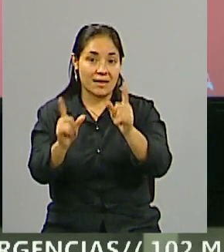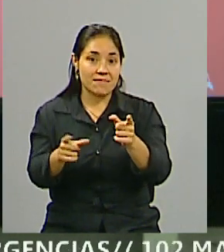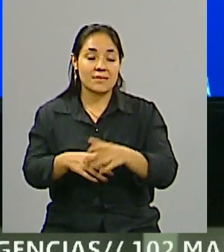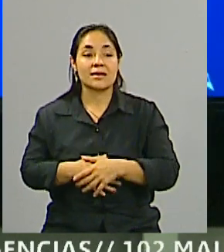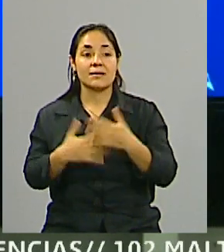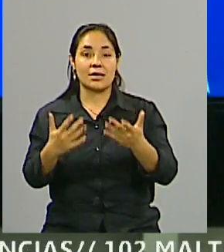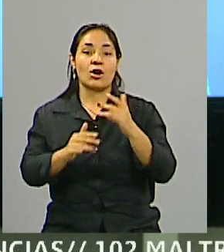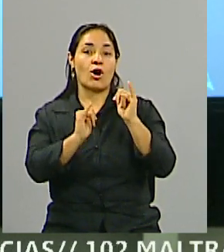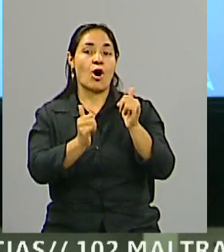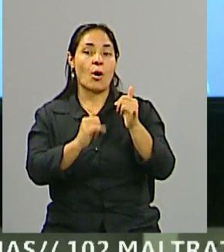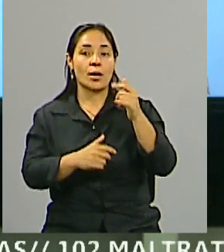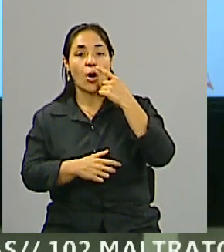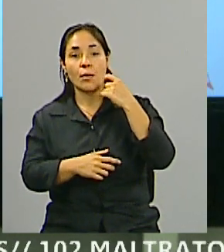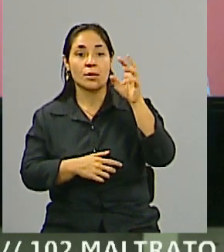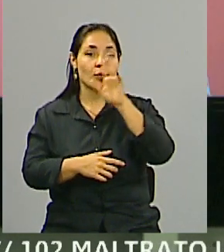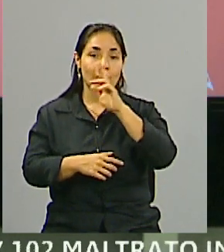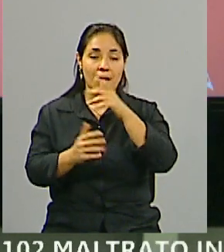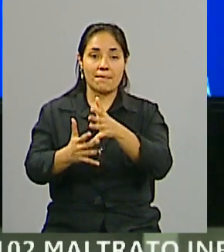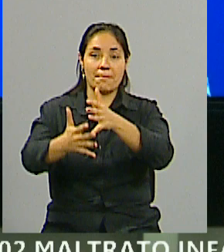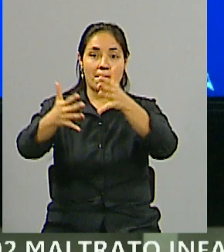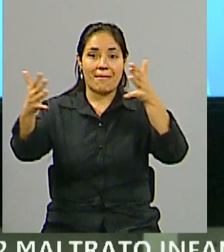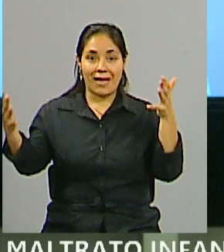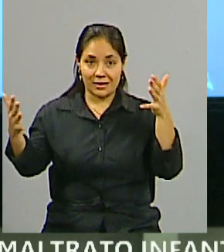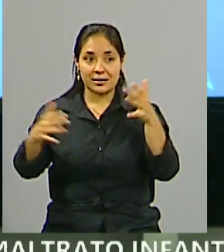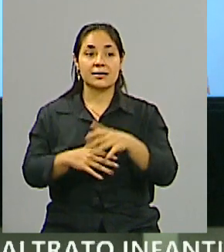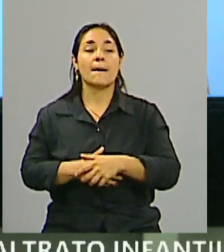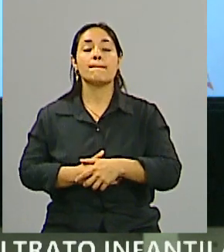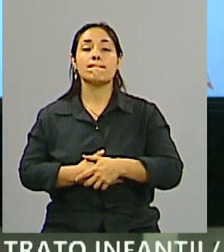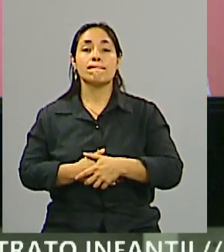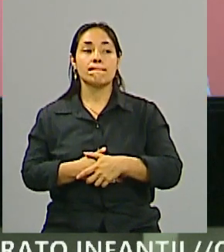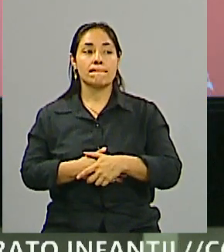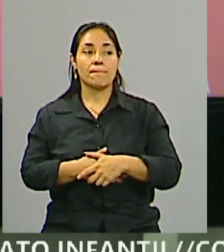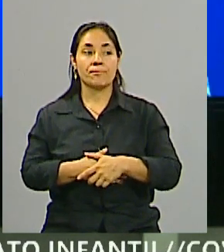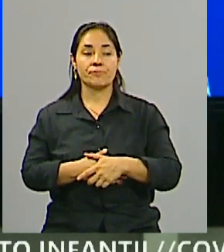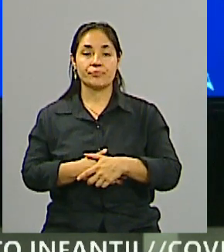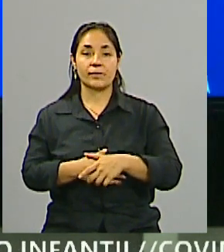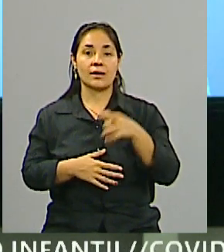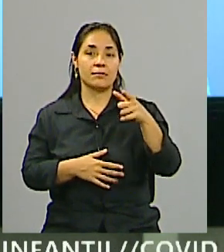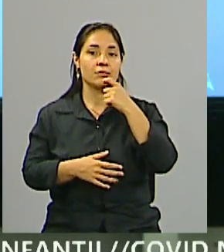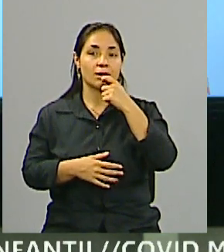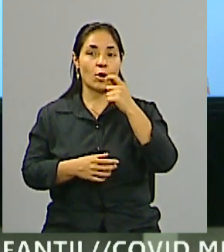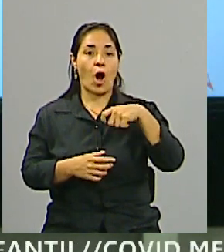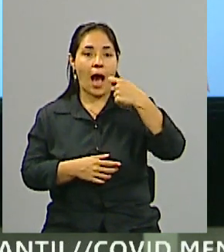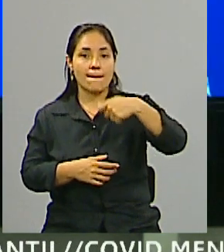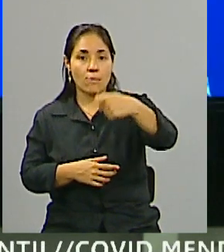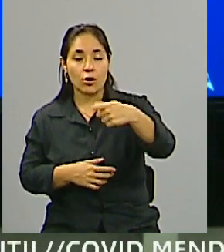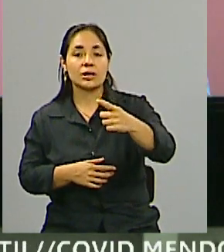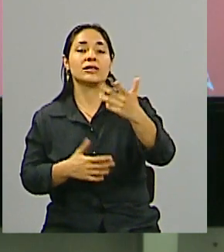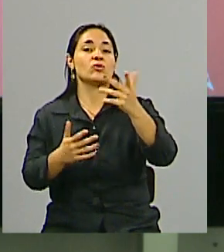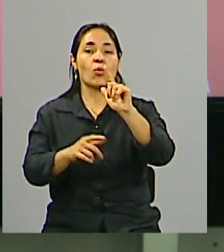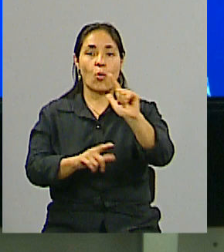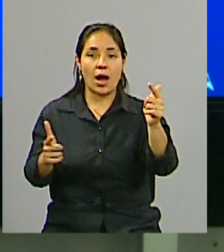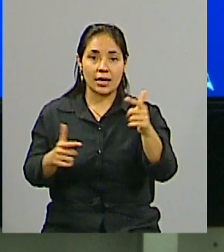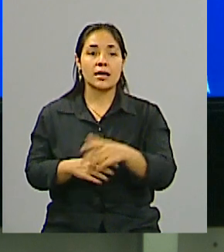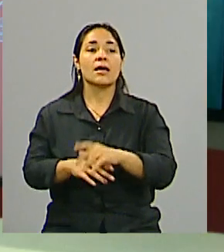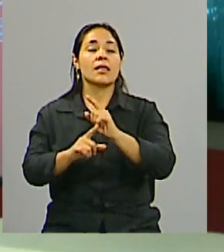más grande componente, digamos, de la fuerza laboral precarizada e informal, no tiene aportes, por ejemplo, jubilatorios, no